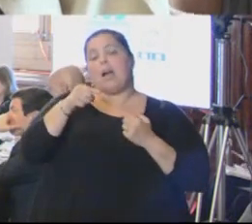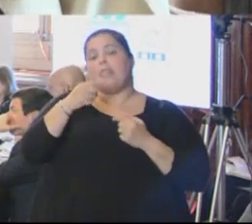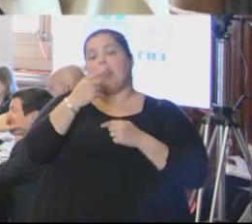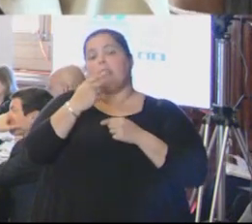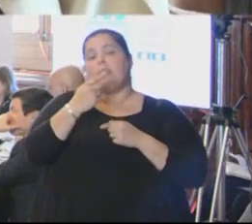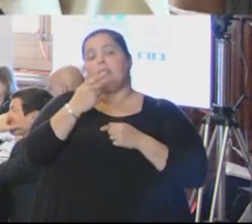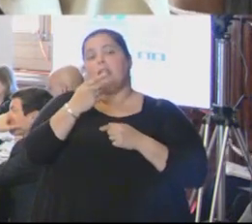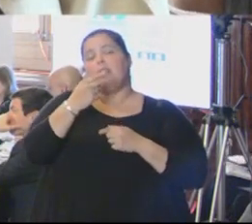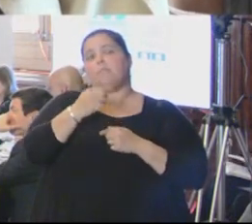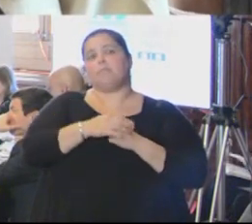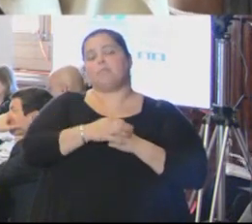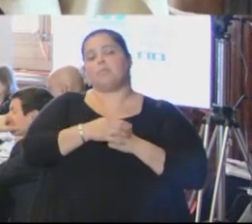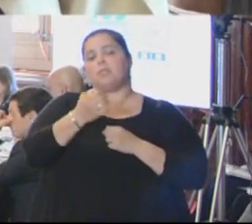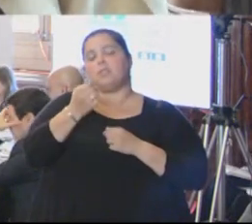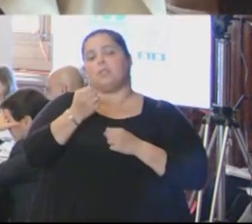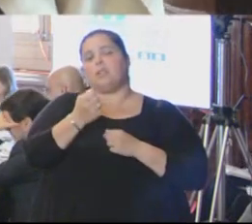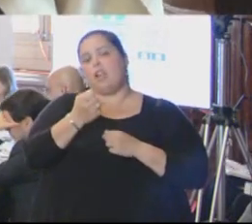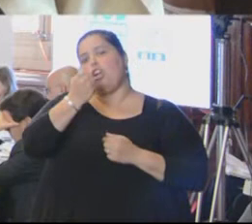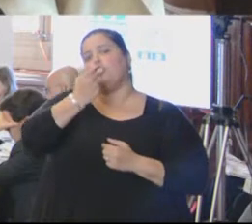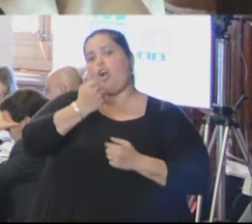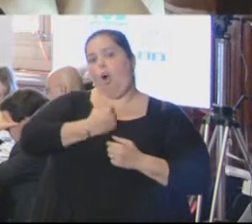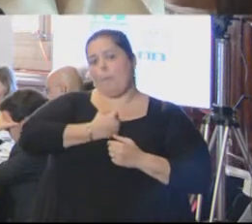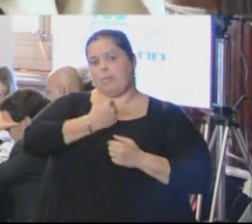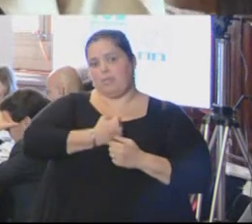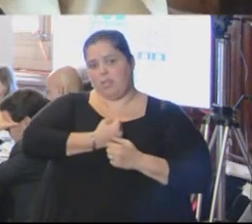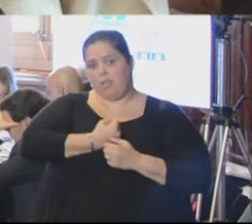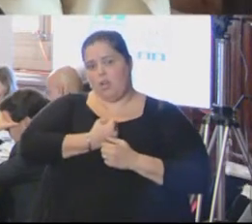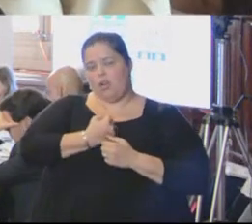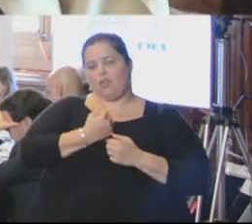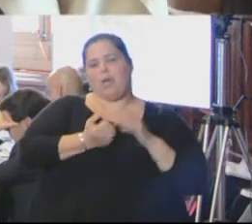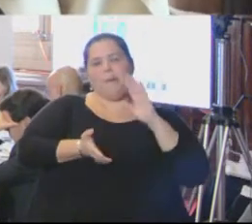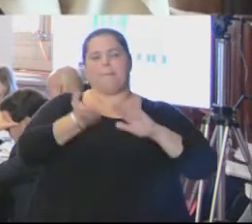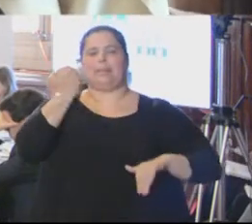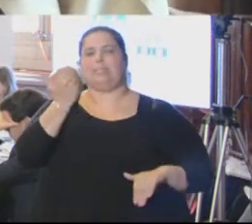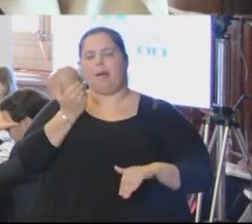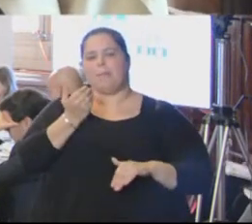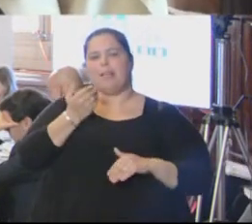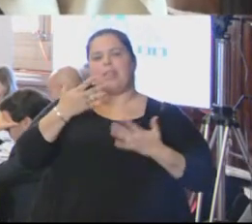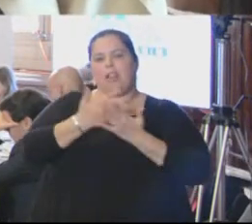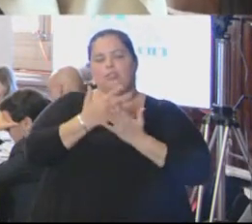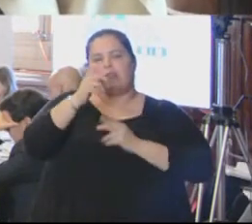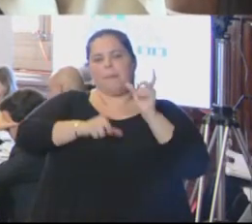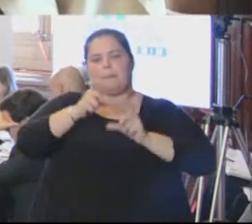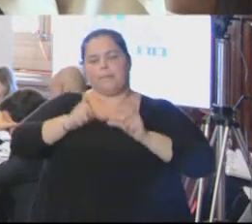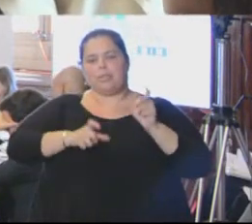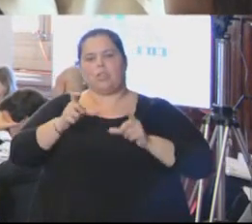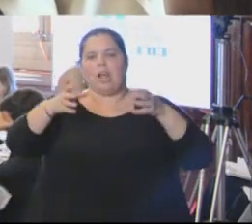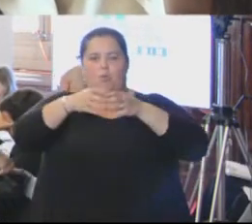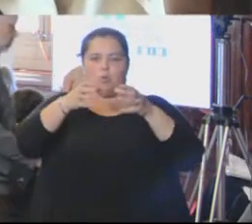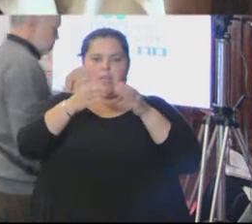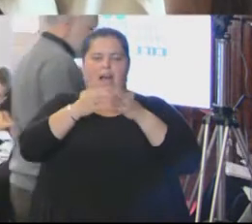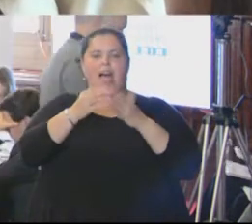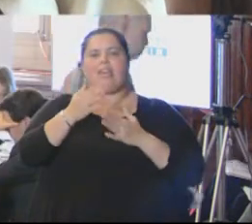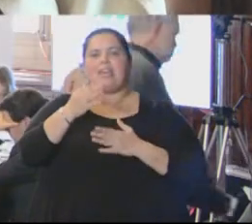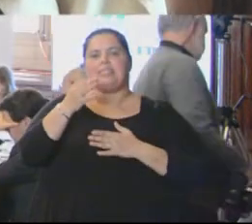Los homicidios principalmente lo han sufrido las comunidades afrodescendientes, campesinas, indígenas,